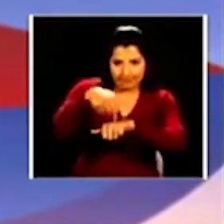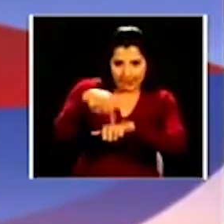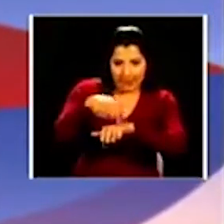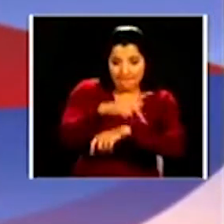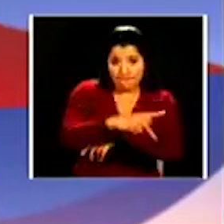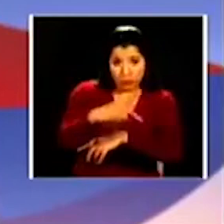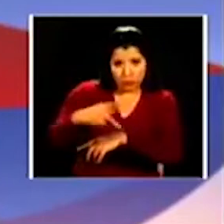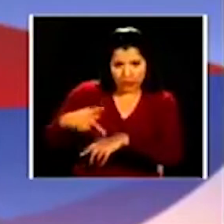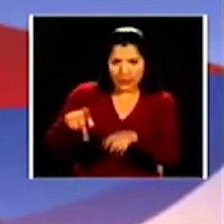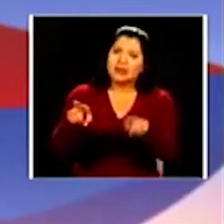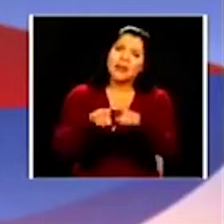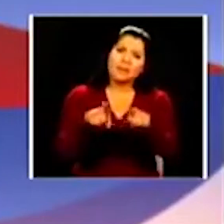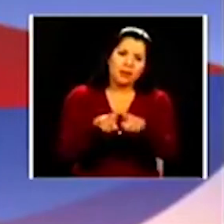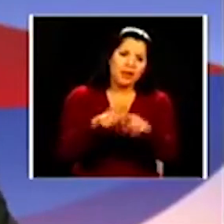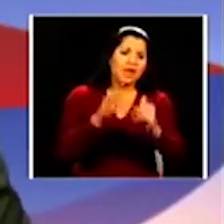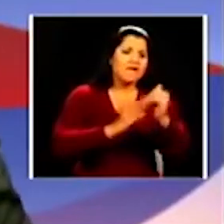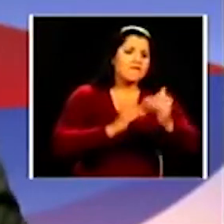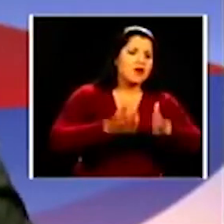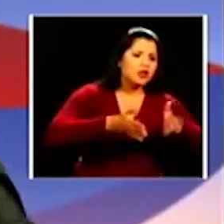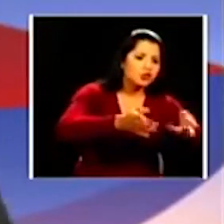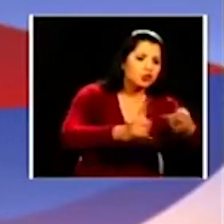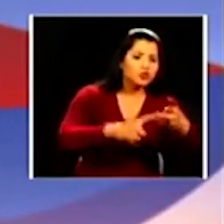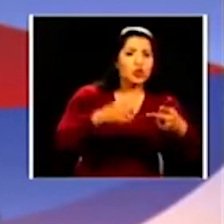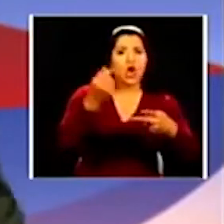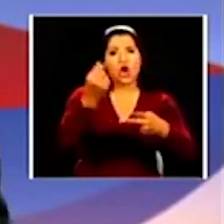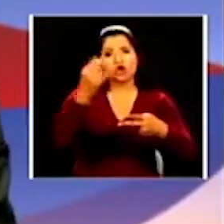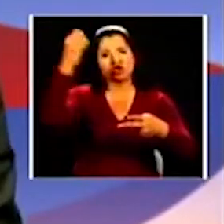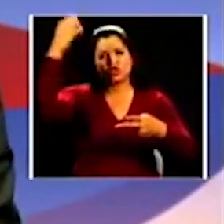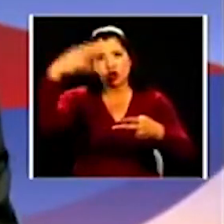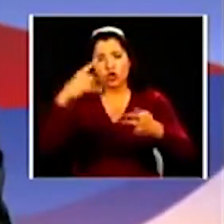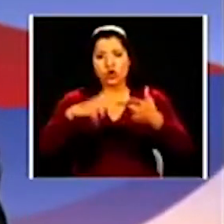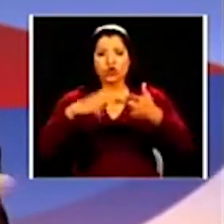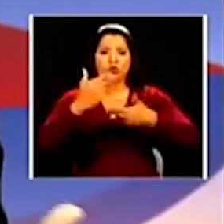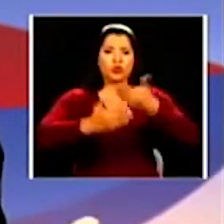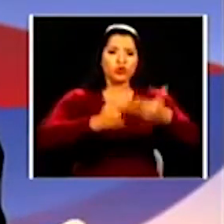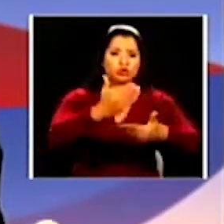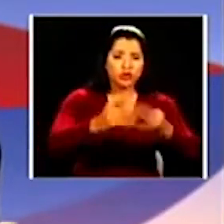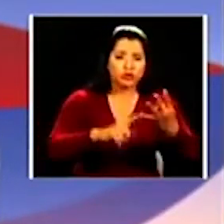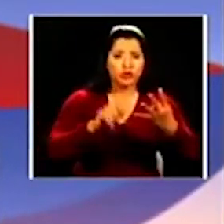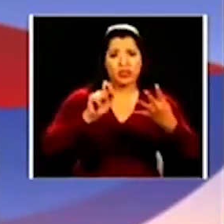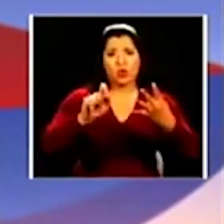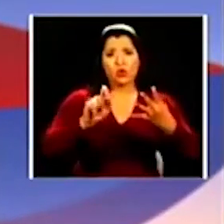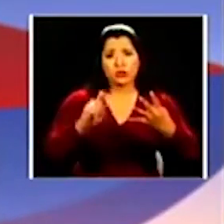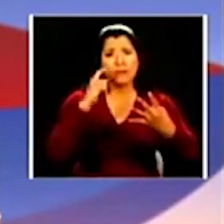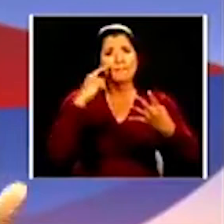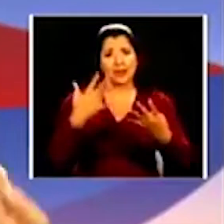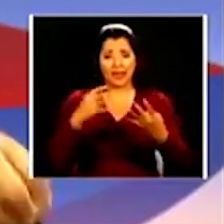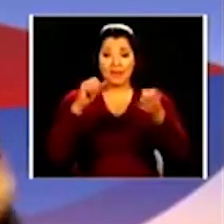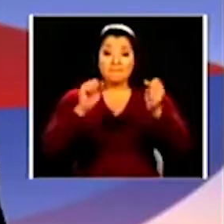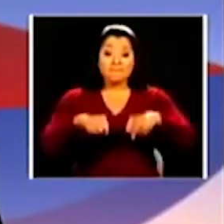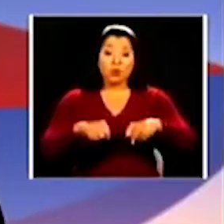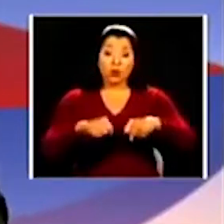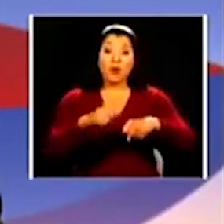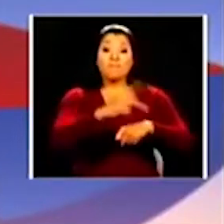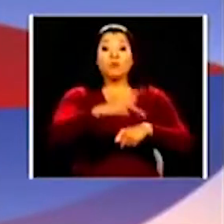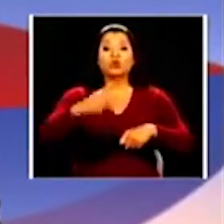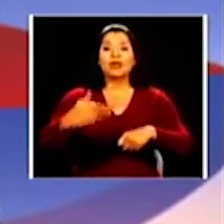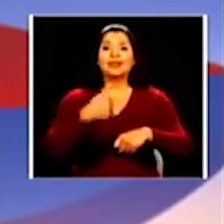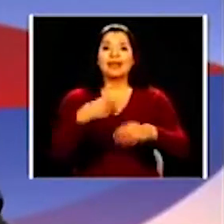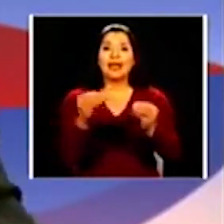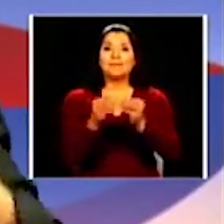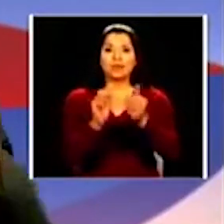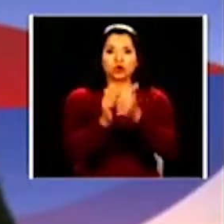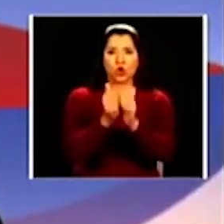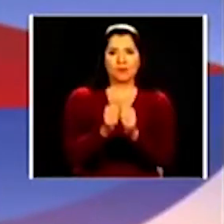infraestructura, tramitología, costos de la electricidad y el que mencionaba de educación para generar condiciones de competitividad que permitan que esas